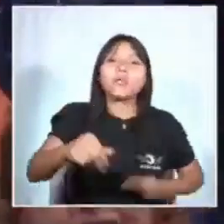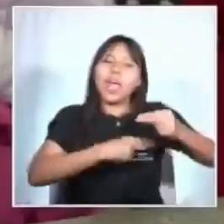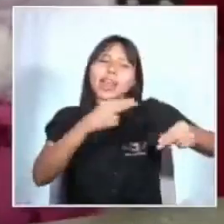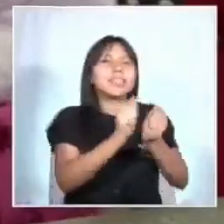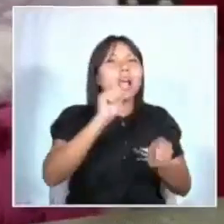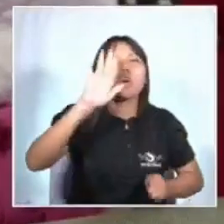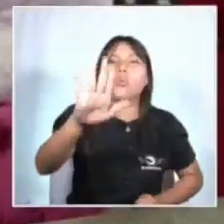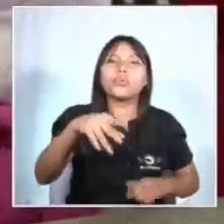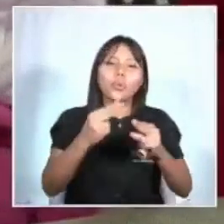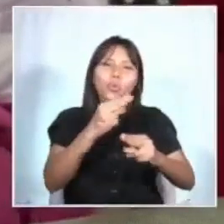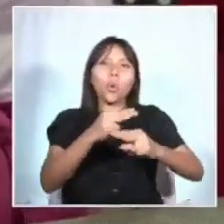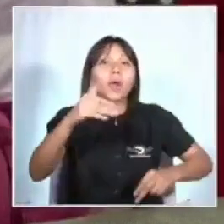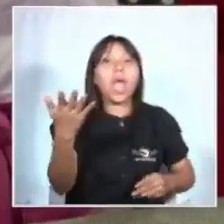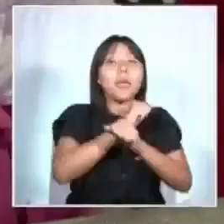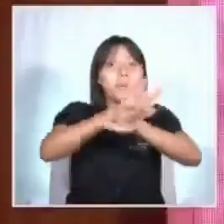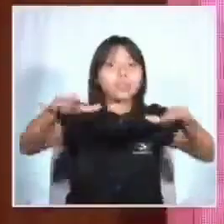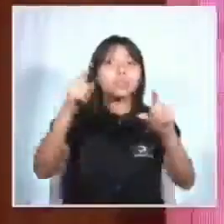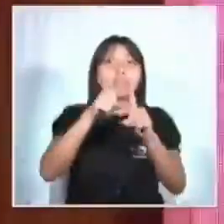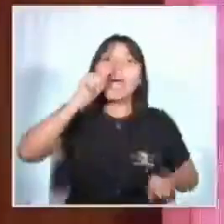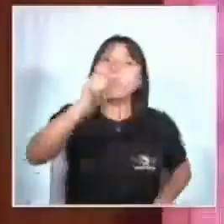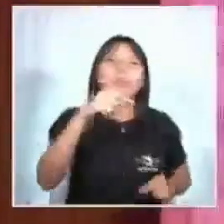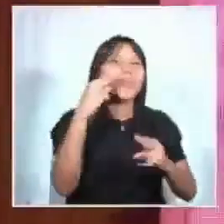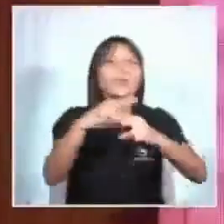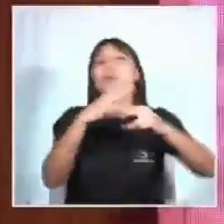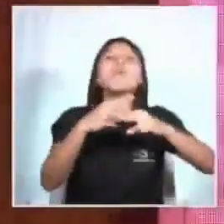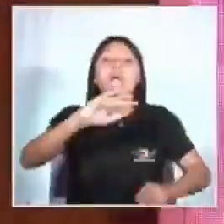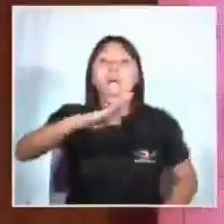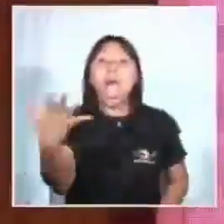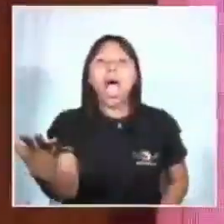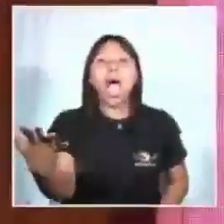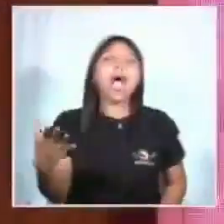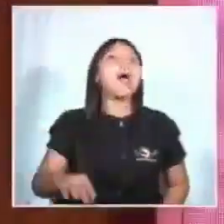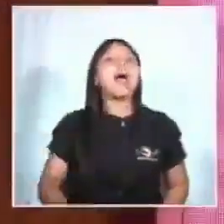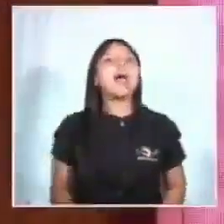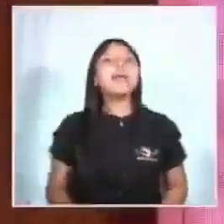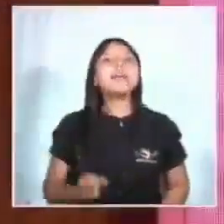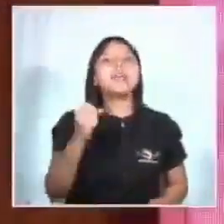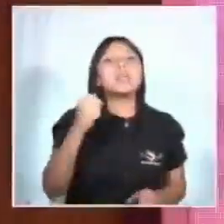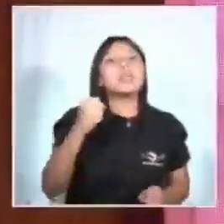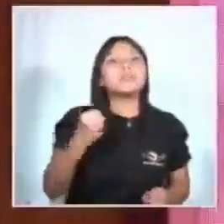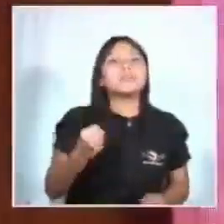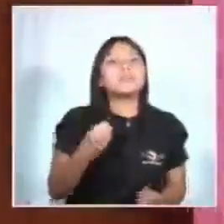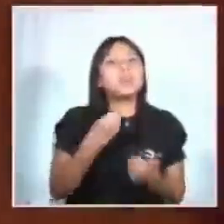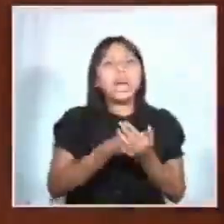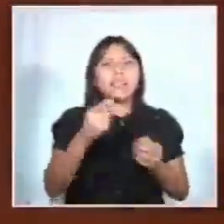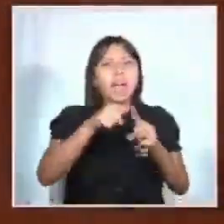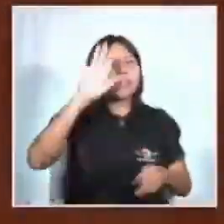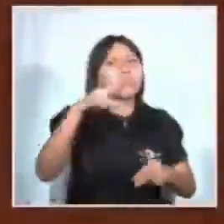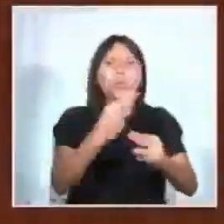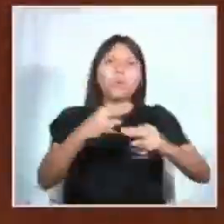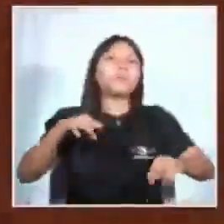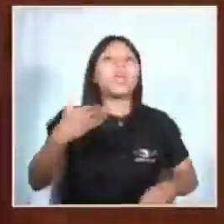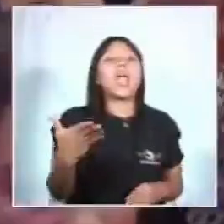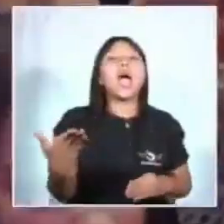nombre, hay bendiciones a tu nombre, hay botines a tu nombre, hay